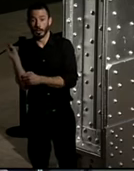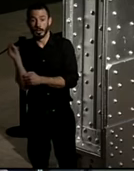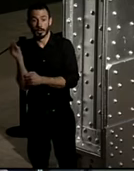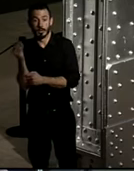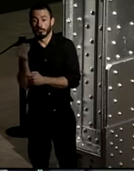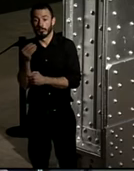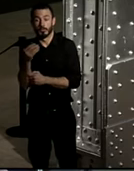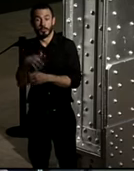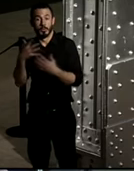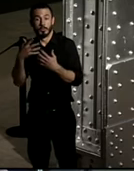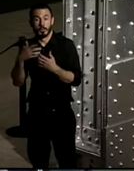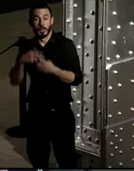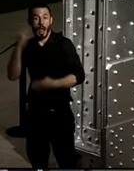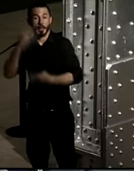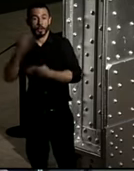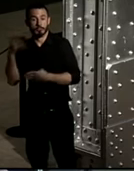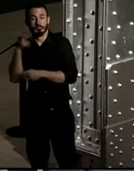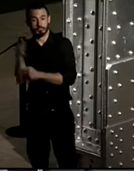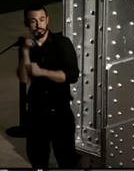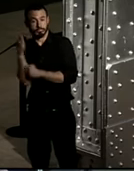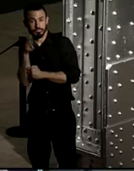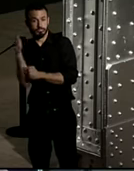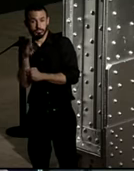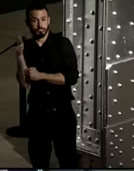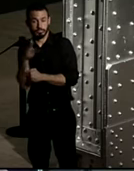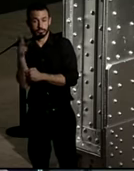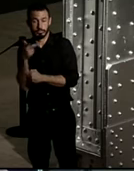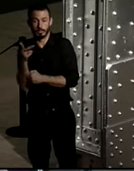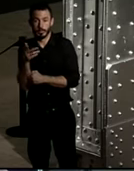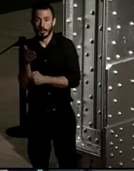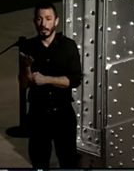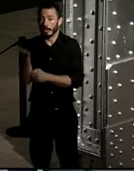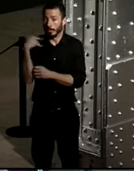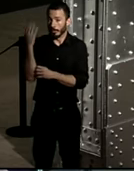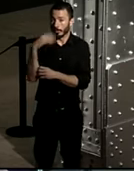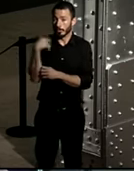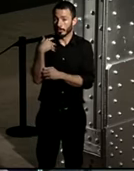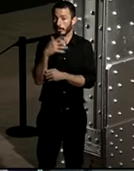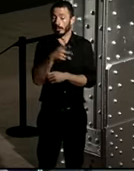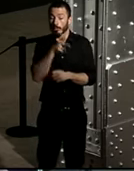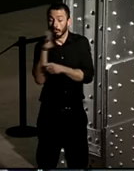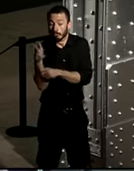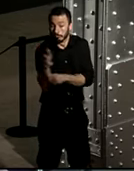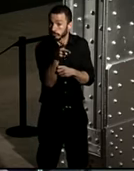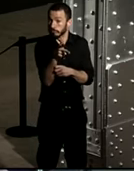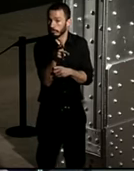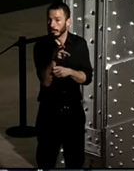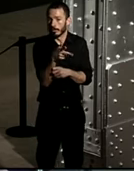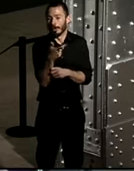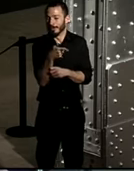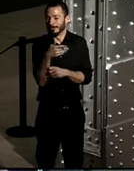cantan acción y siguen trapicheando detrás. Es decir, no es como cuando le dabas al motor y empezaban a pasar